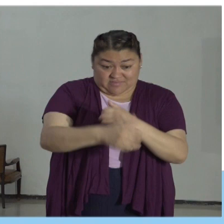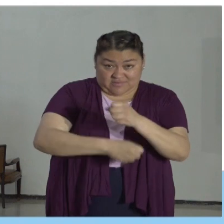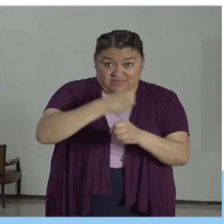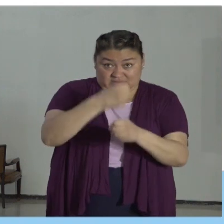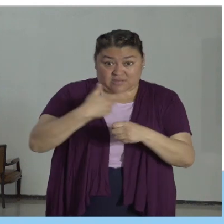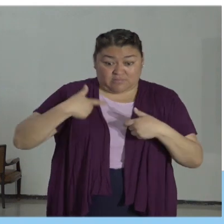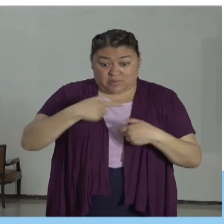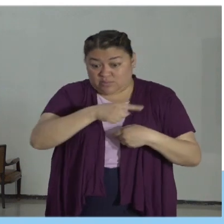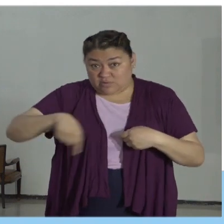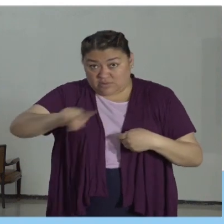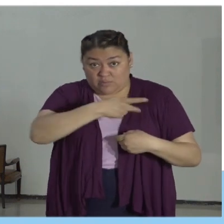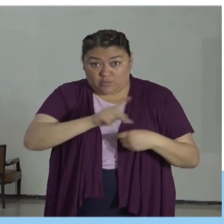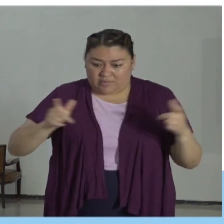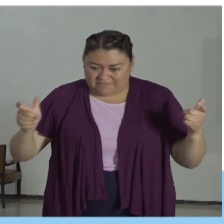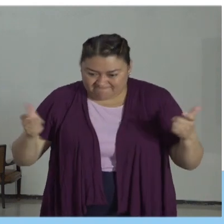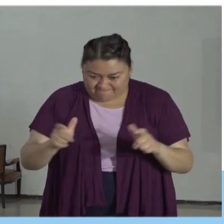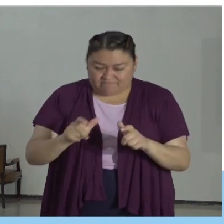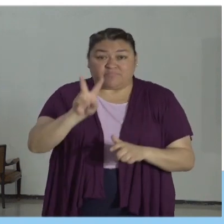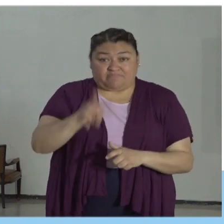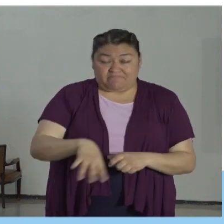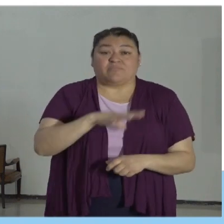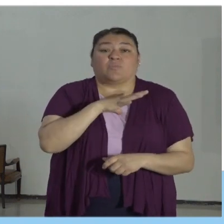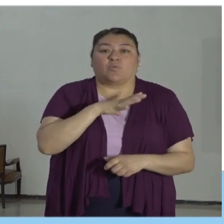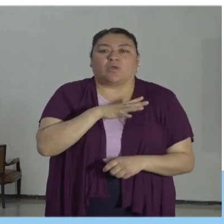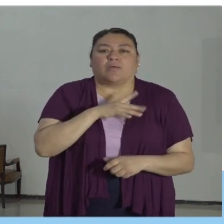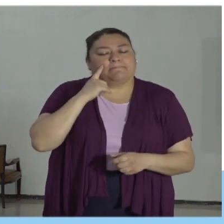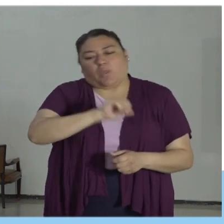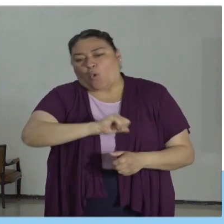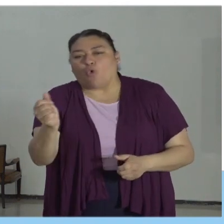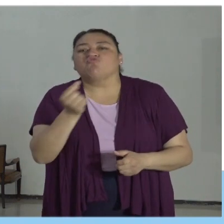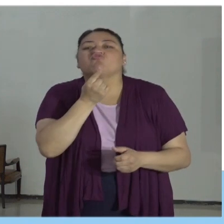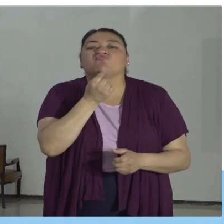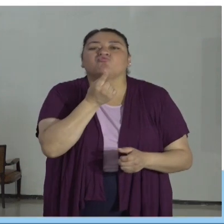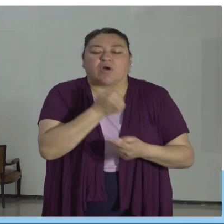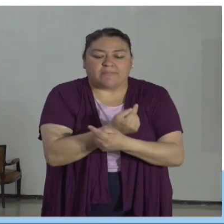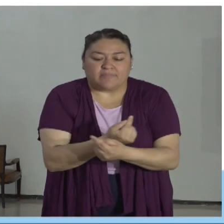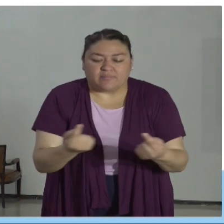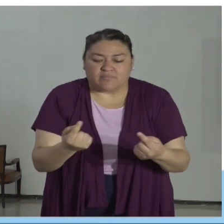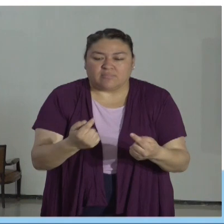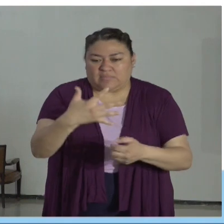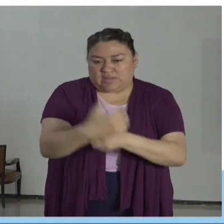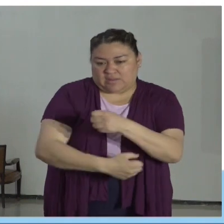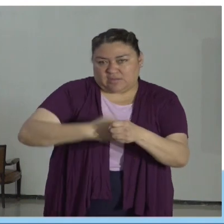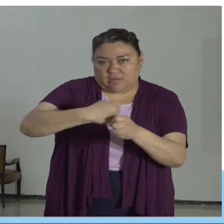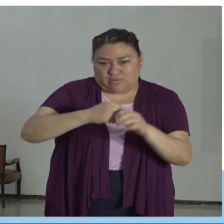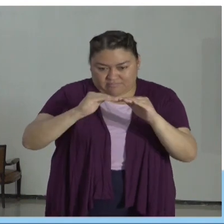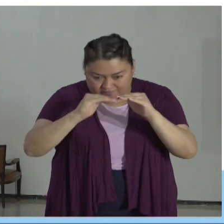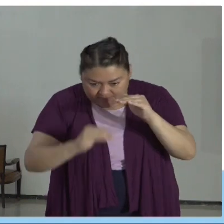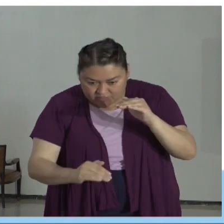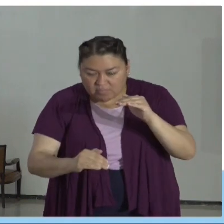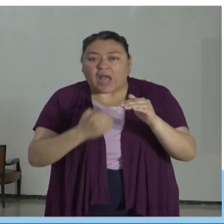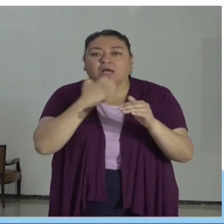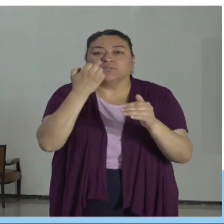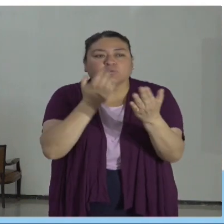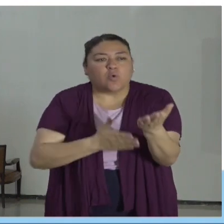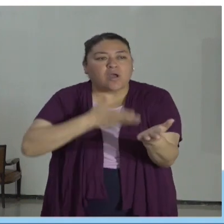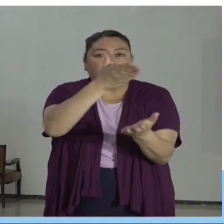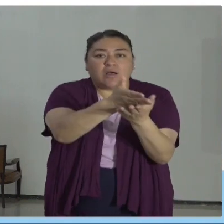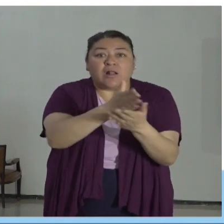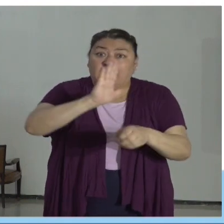aprendizaje en el Centro de Recursos de Aprendizaje de 1998 a 2001. Previo a